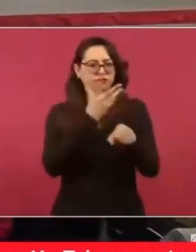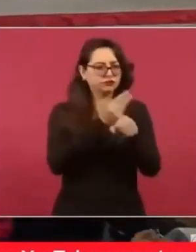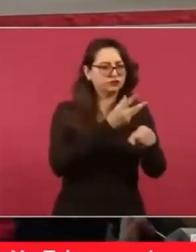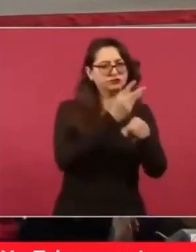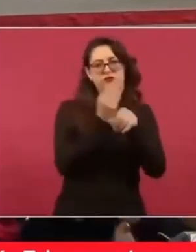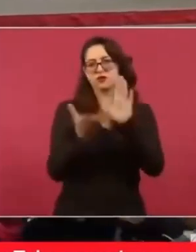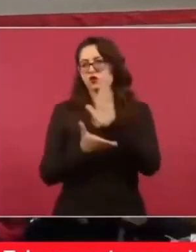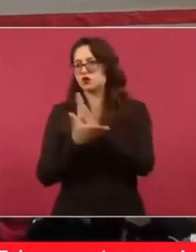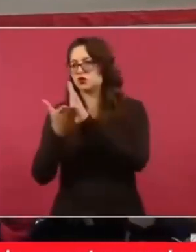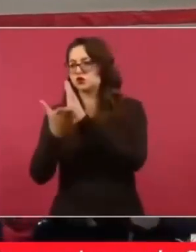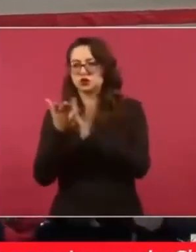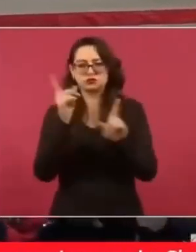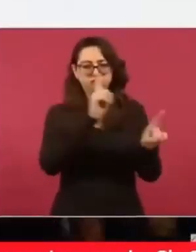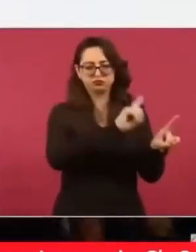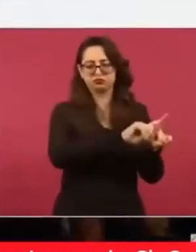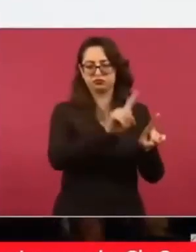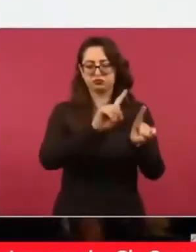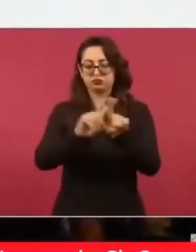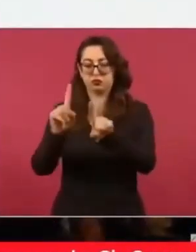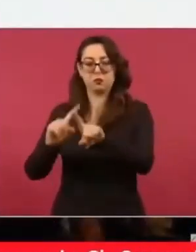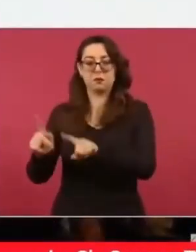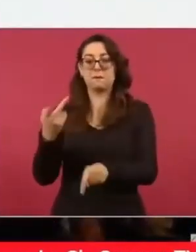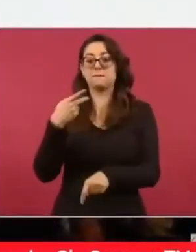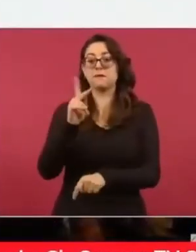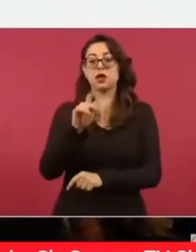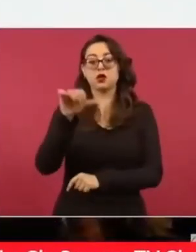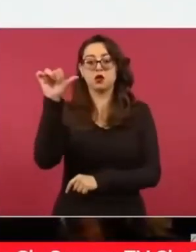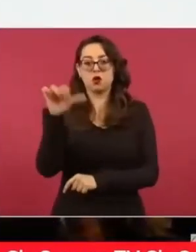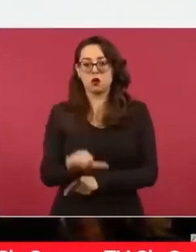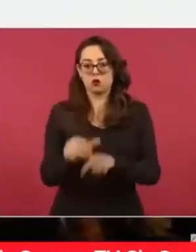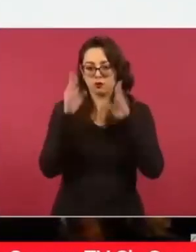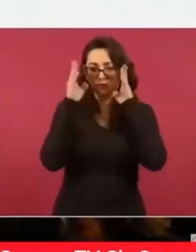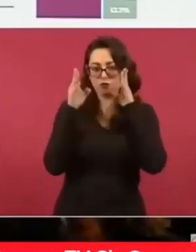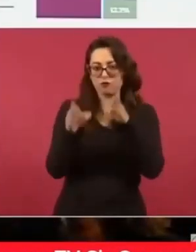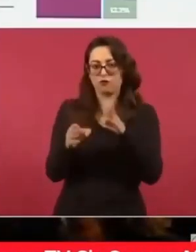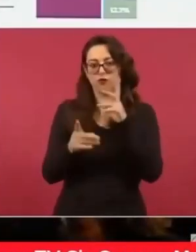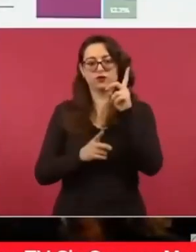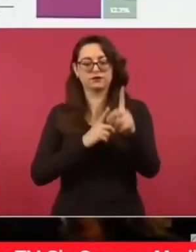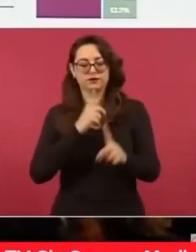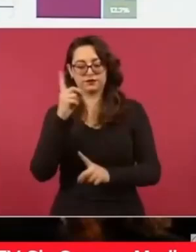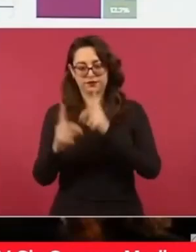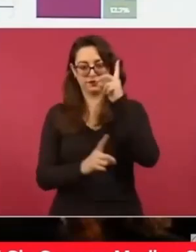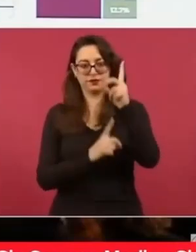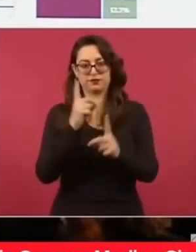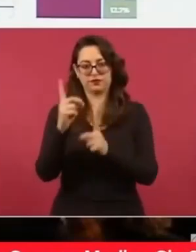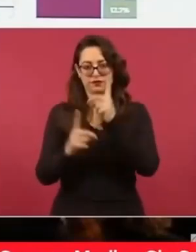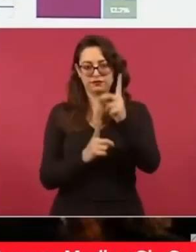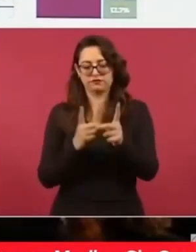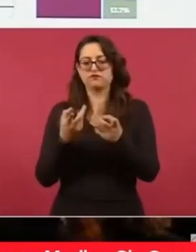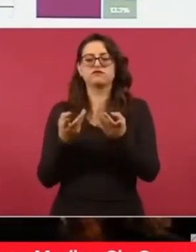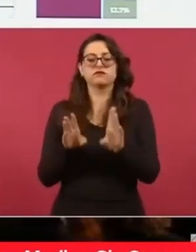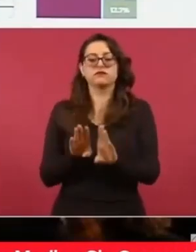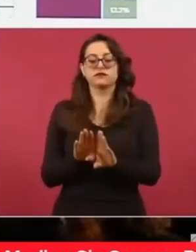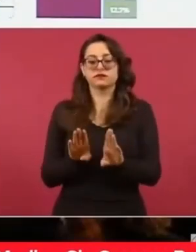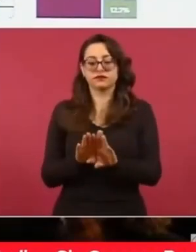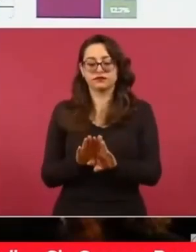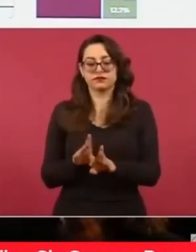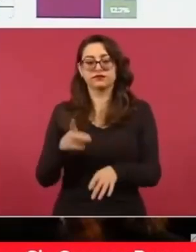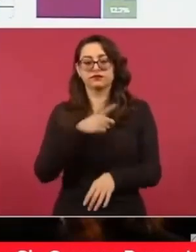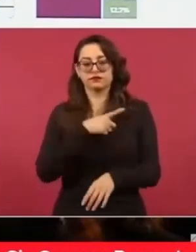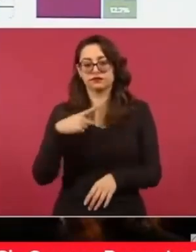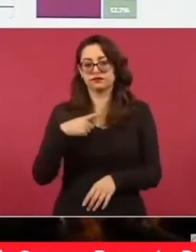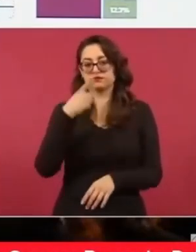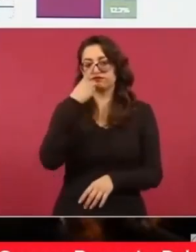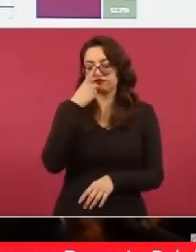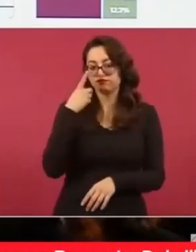actividades principales que estamos nosotros promoviendo a través del programa de mejoramiento urbano. Algo muy importante a destacar,